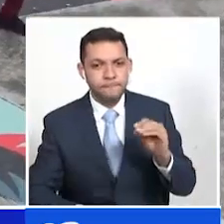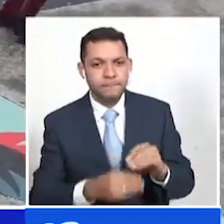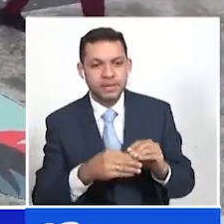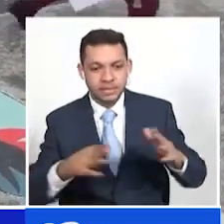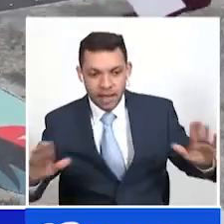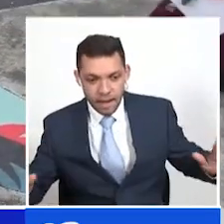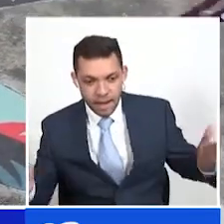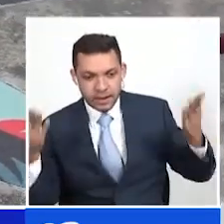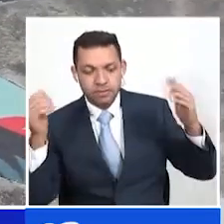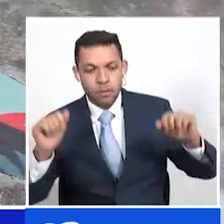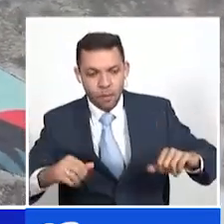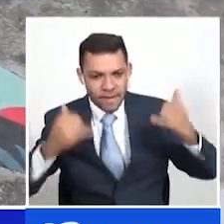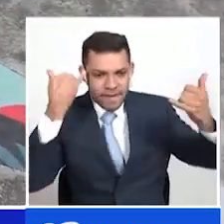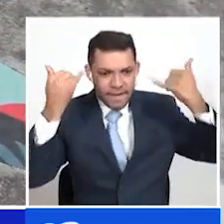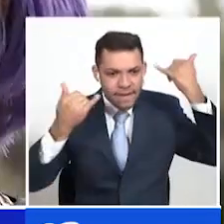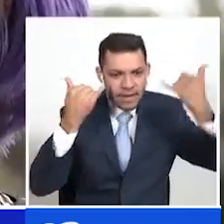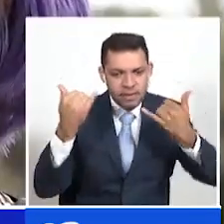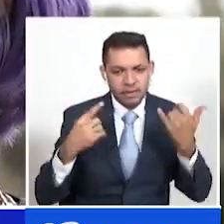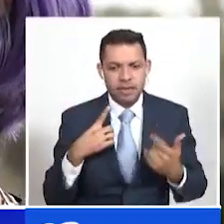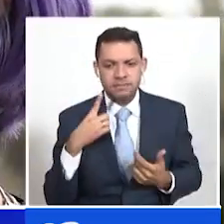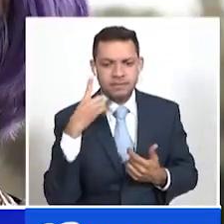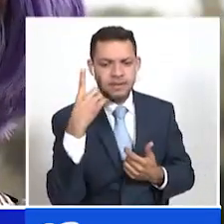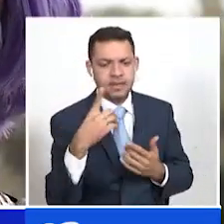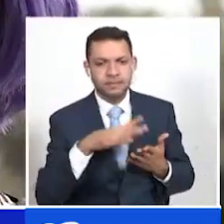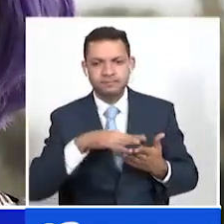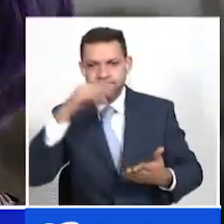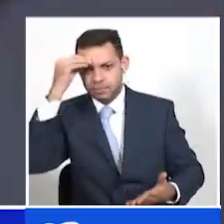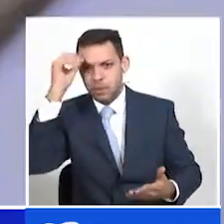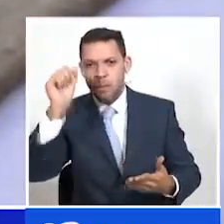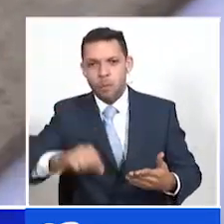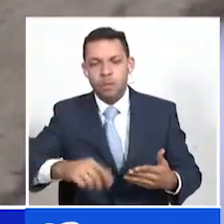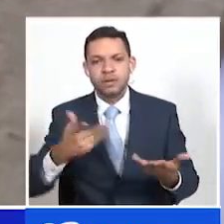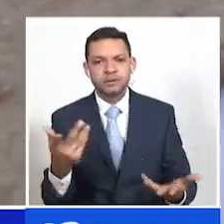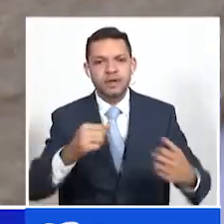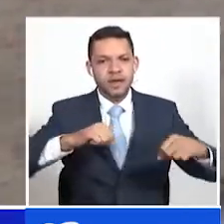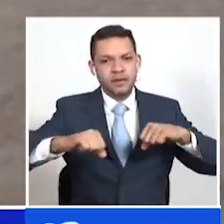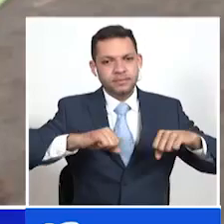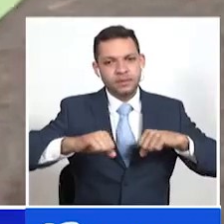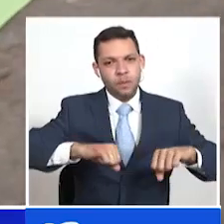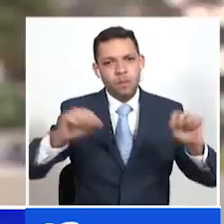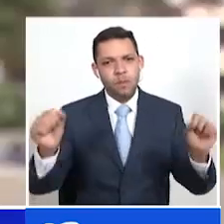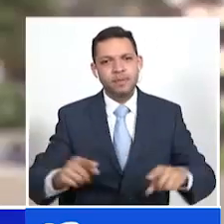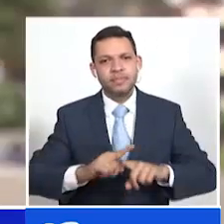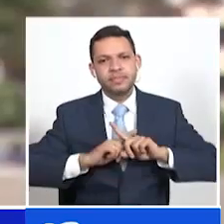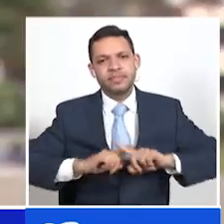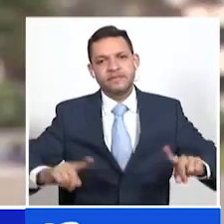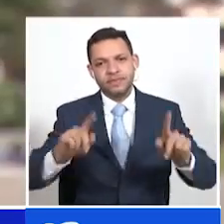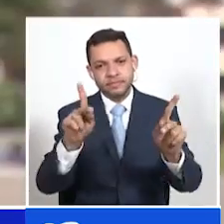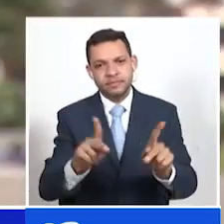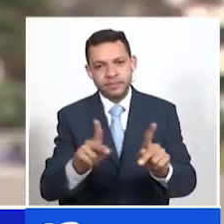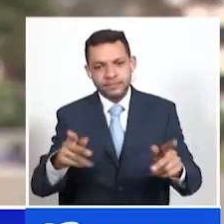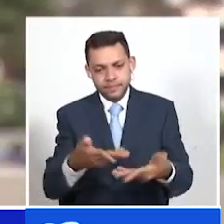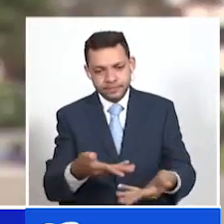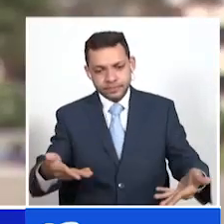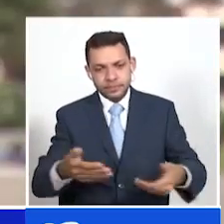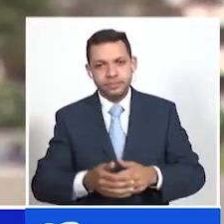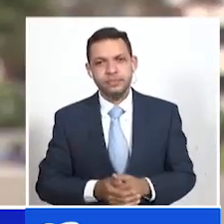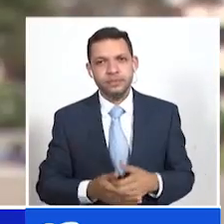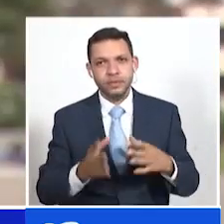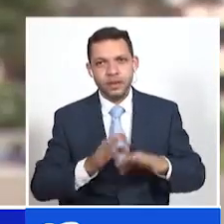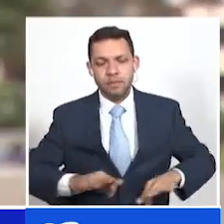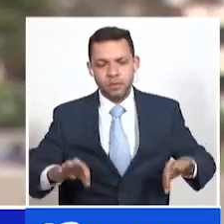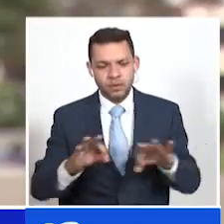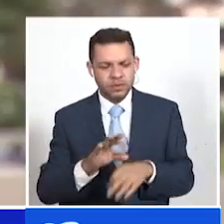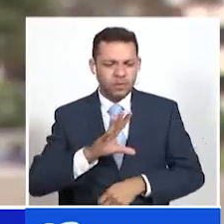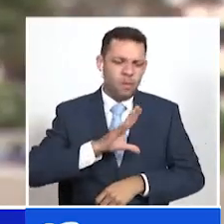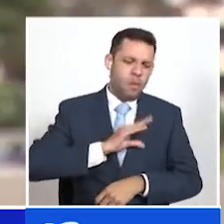a ayudar a tomar iniciativas que beneficien a la comunidad. Las pequeñas acciones hacen la diferencia. Así que para nosotros es muy